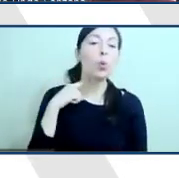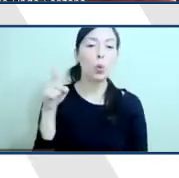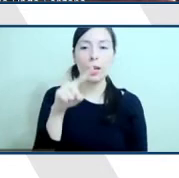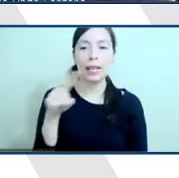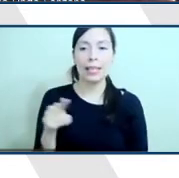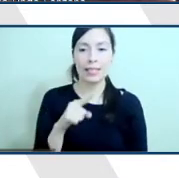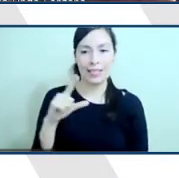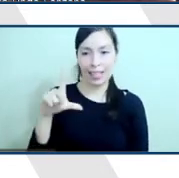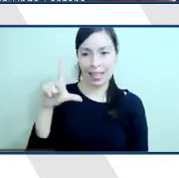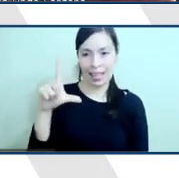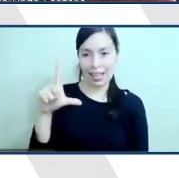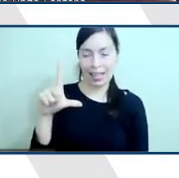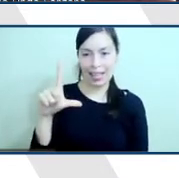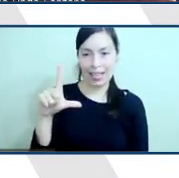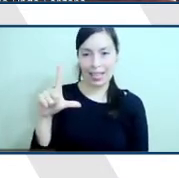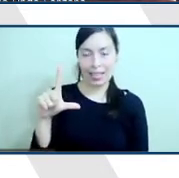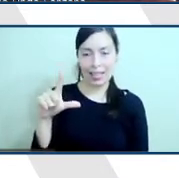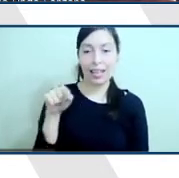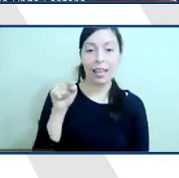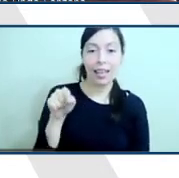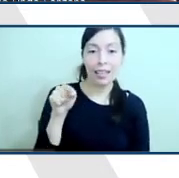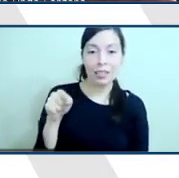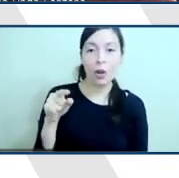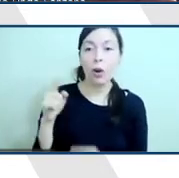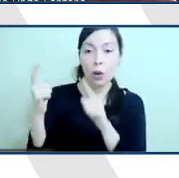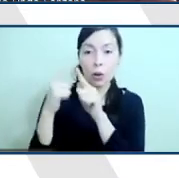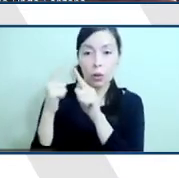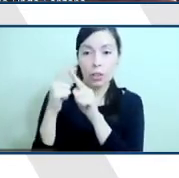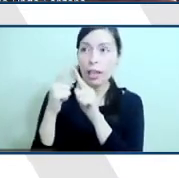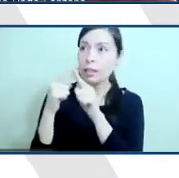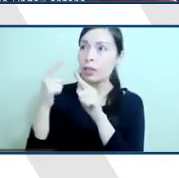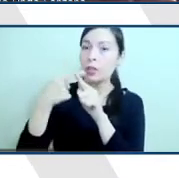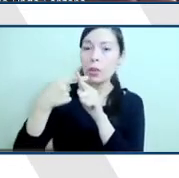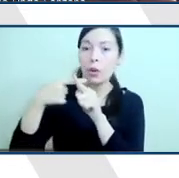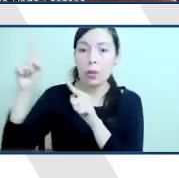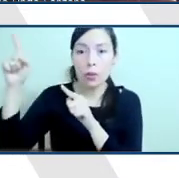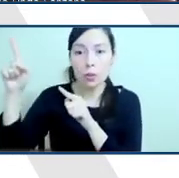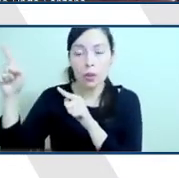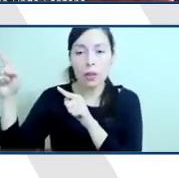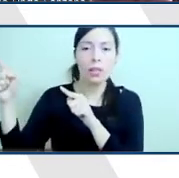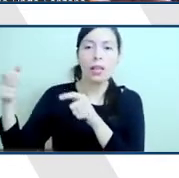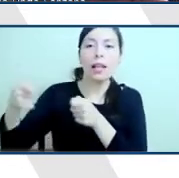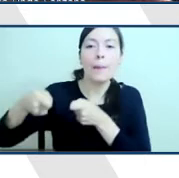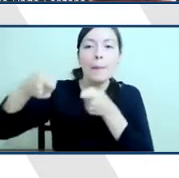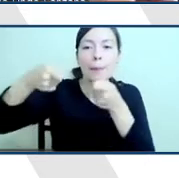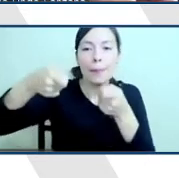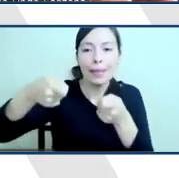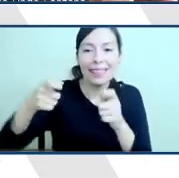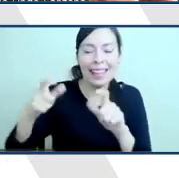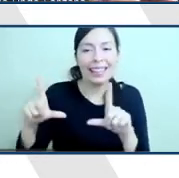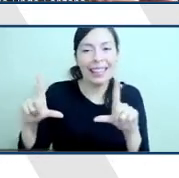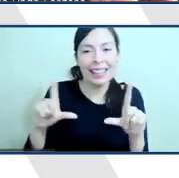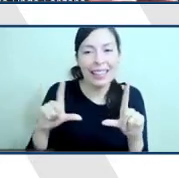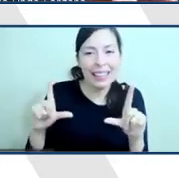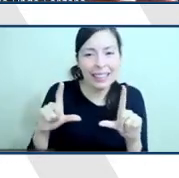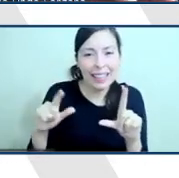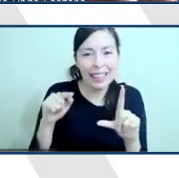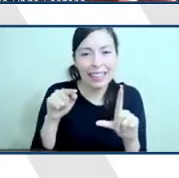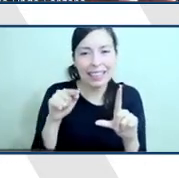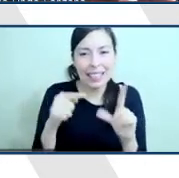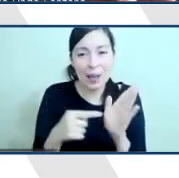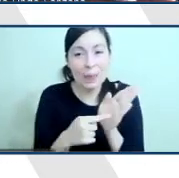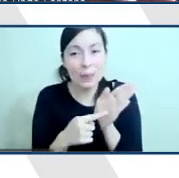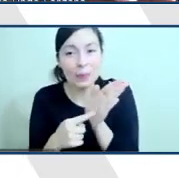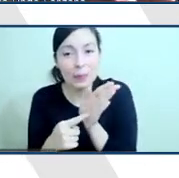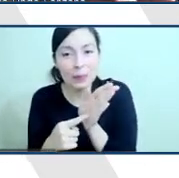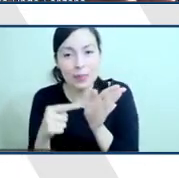hacían contacto con otra estación, había un hábito de mandarse una tarjeta como quien manda una tarjeta de Feliz Navidad, era una tarjeta de, mira,